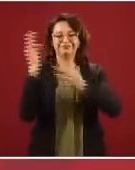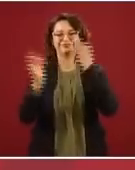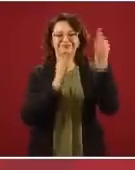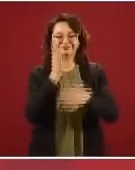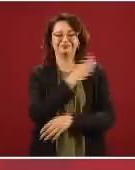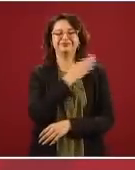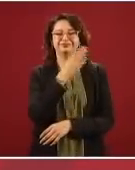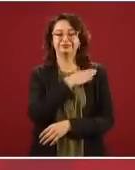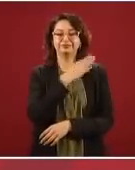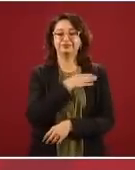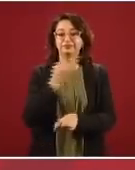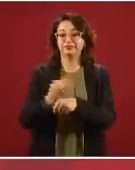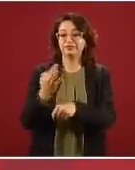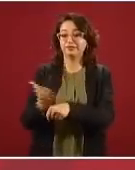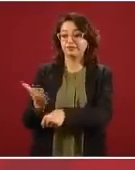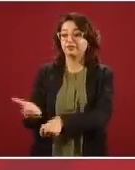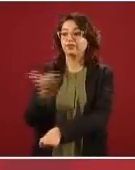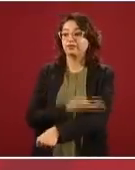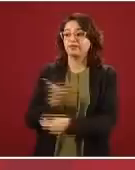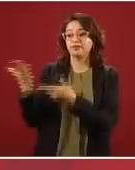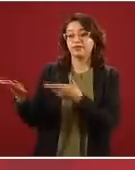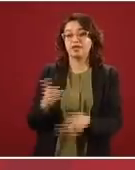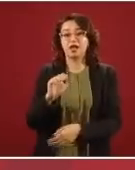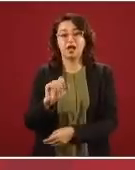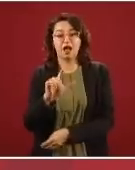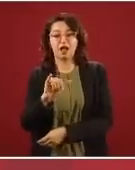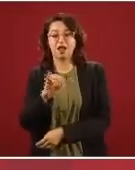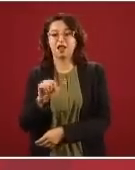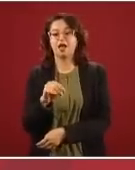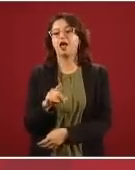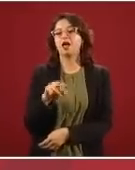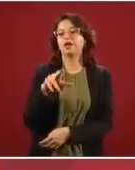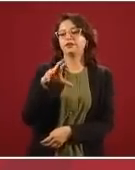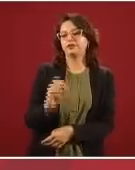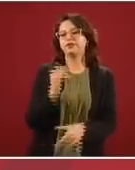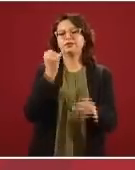una acción que